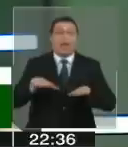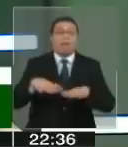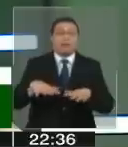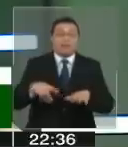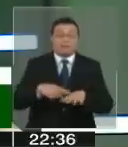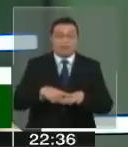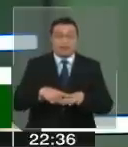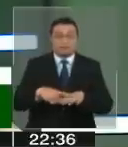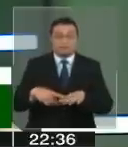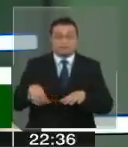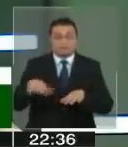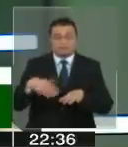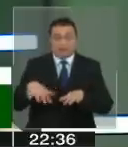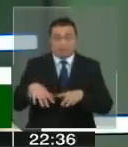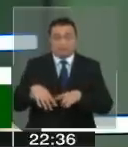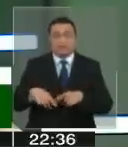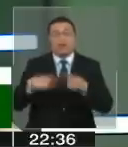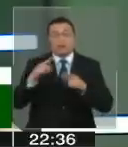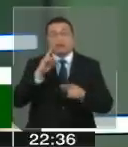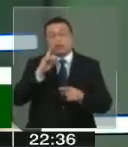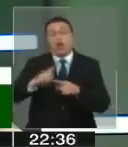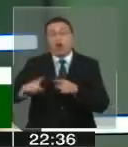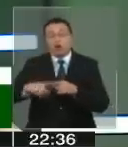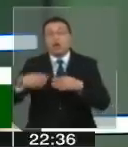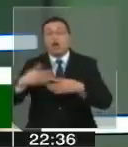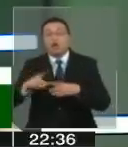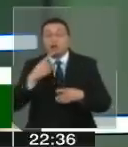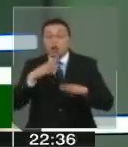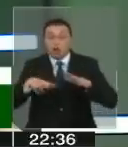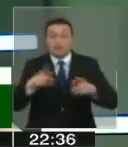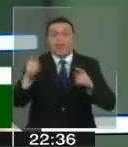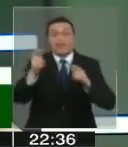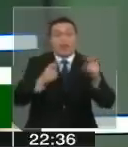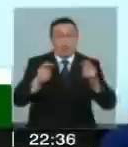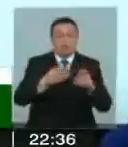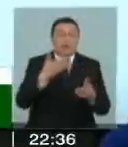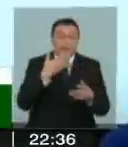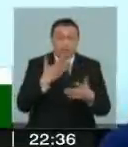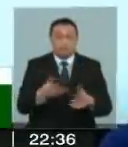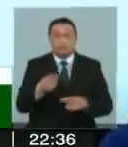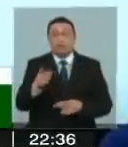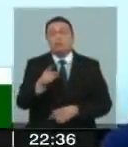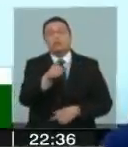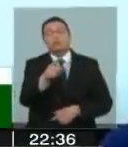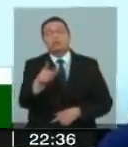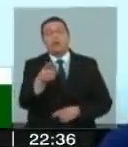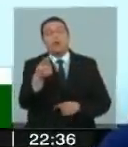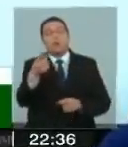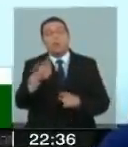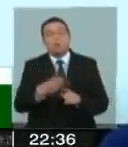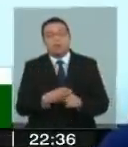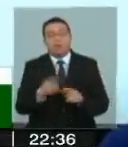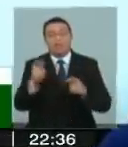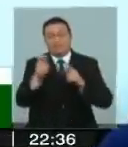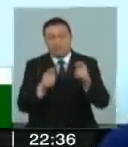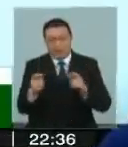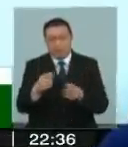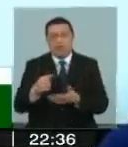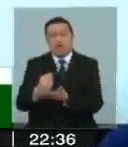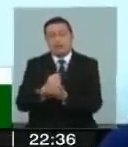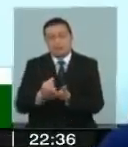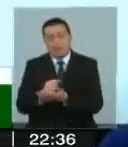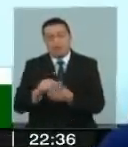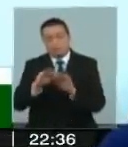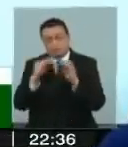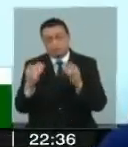sin considerar todos los otros requerimientos terapéuticos que tiene el niño. ¿Cuánto tienen que invertir ustedes cada mes? ¿Entre terapia,